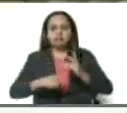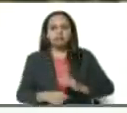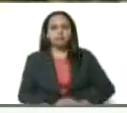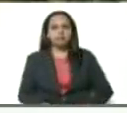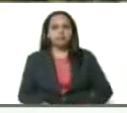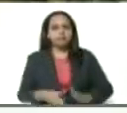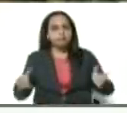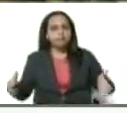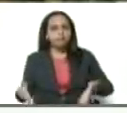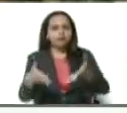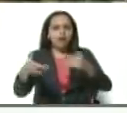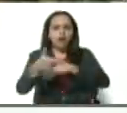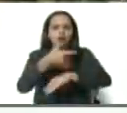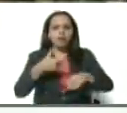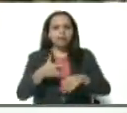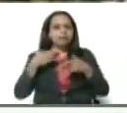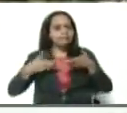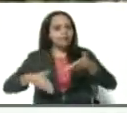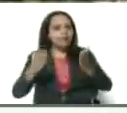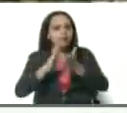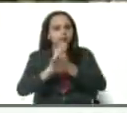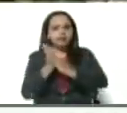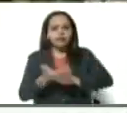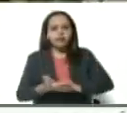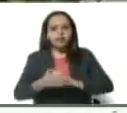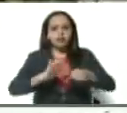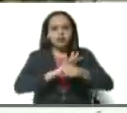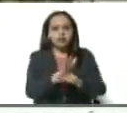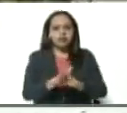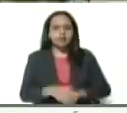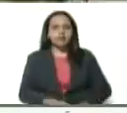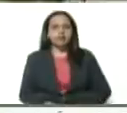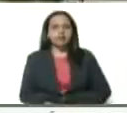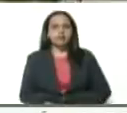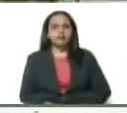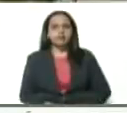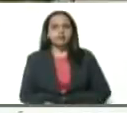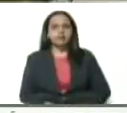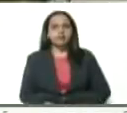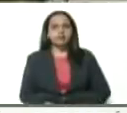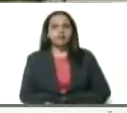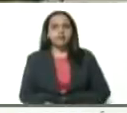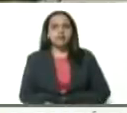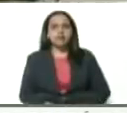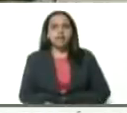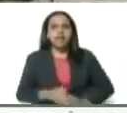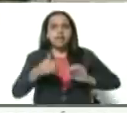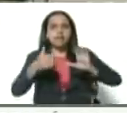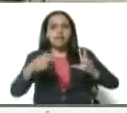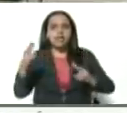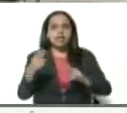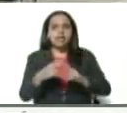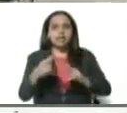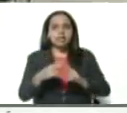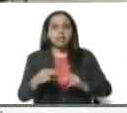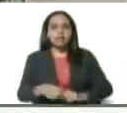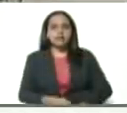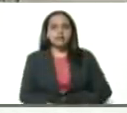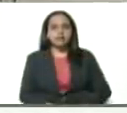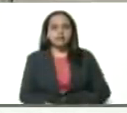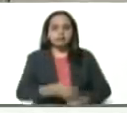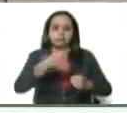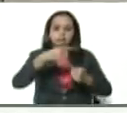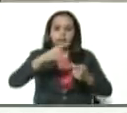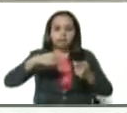carga, La Cava, vamos a vencer el coronavirus. La Cava. 6 casos de Táchira, 2 de Ureña, 2 de San